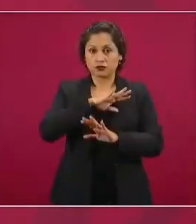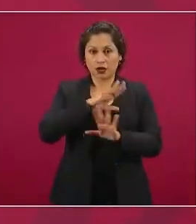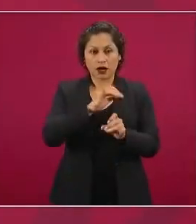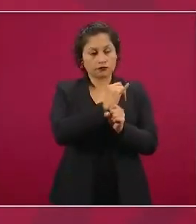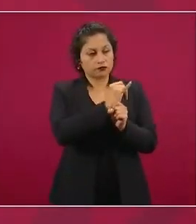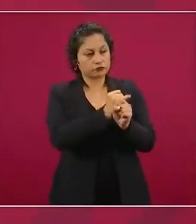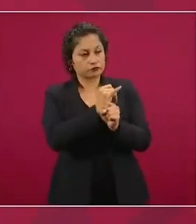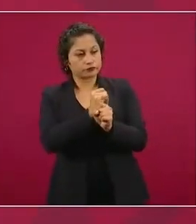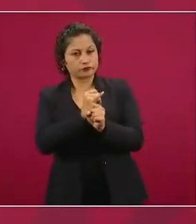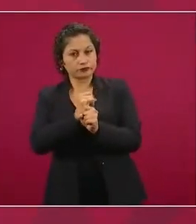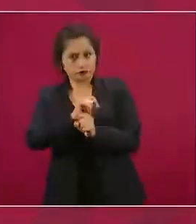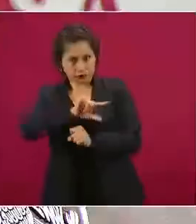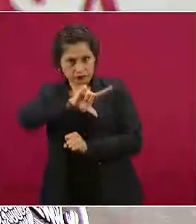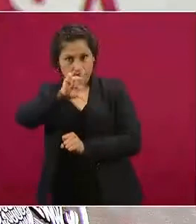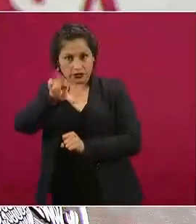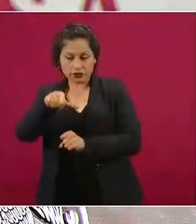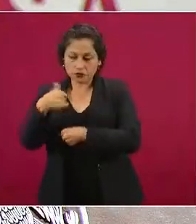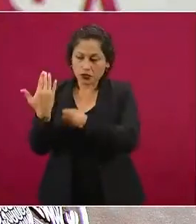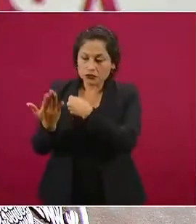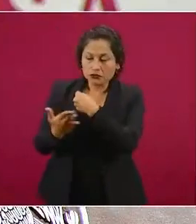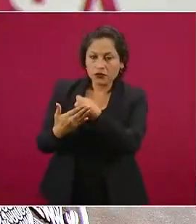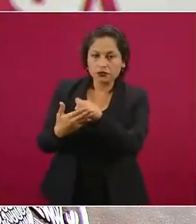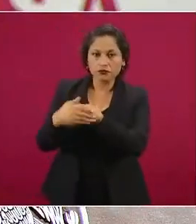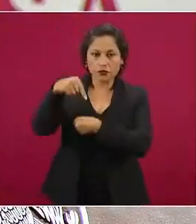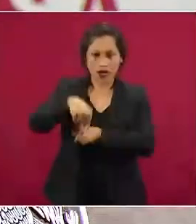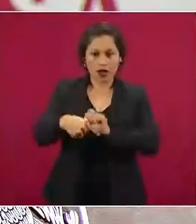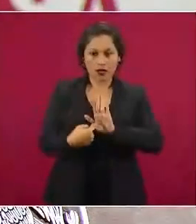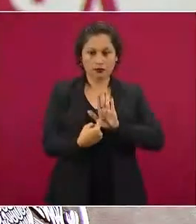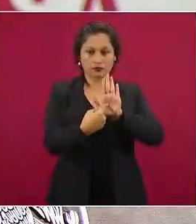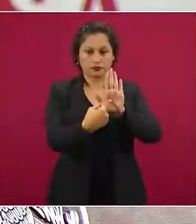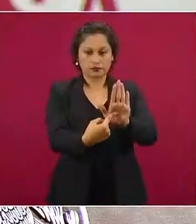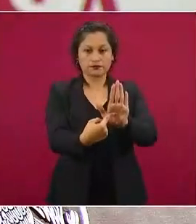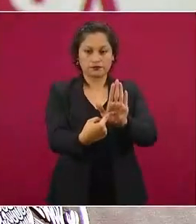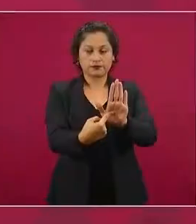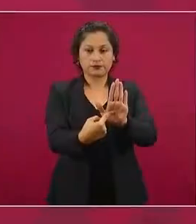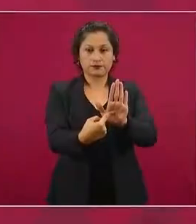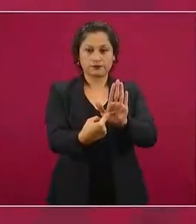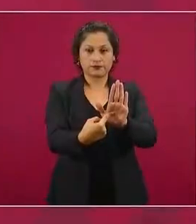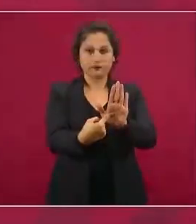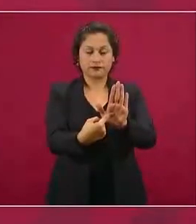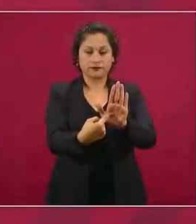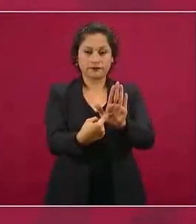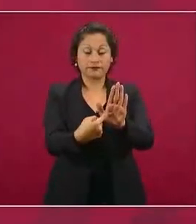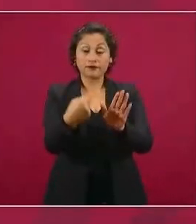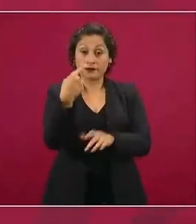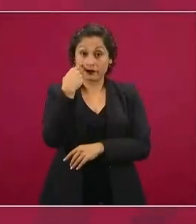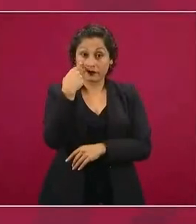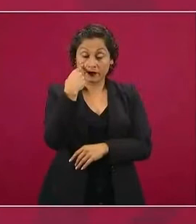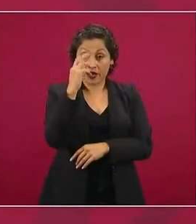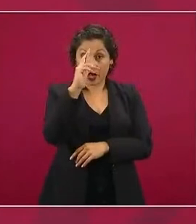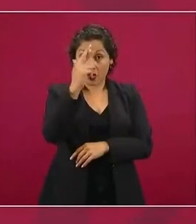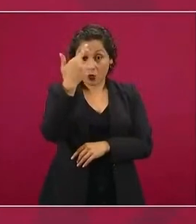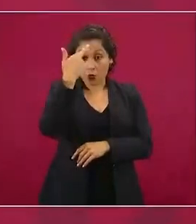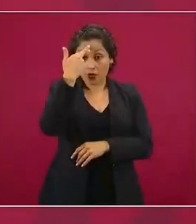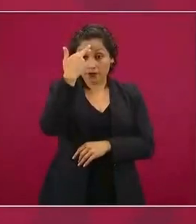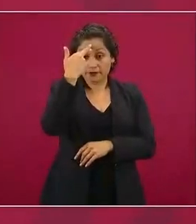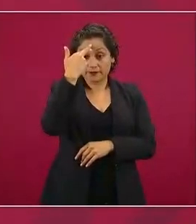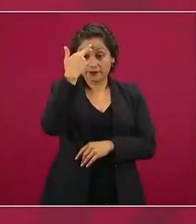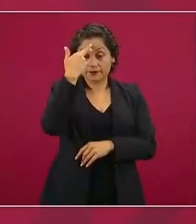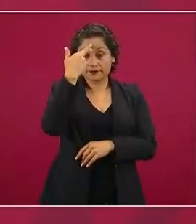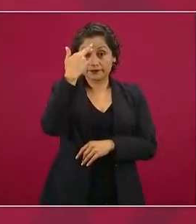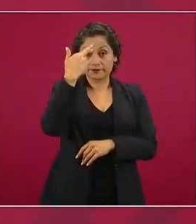pronto. Acuérdense de que en el